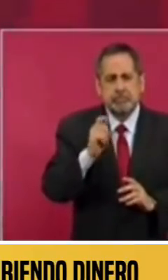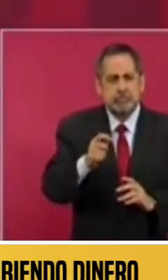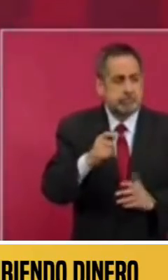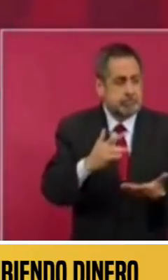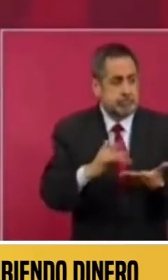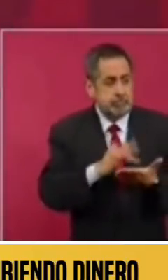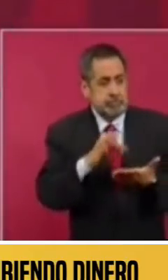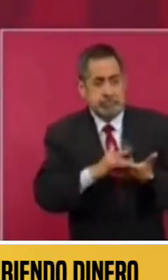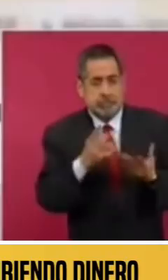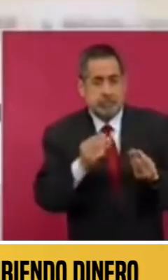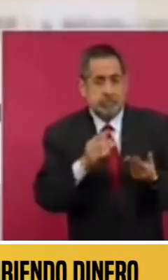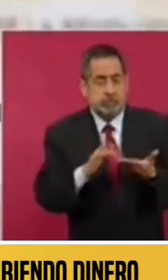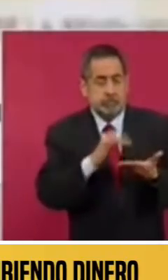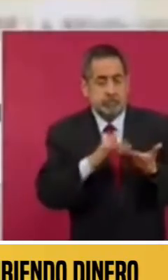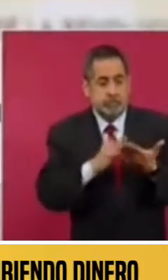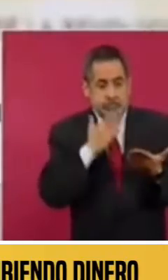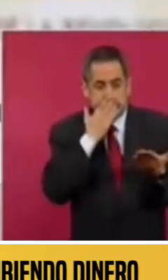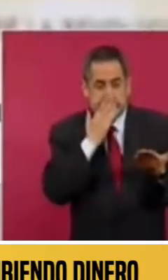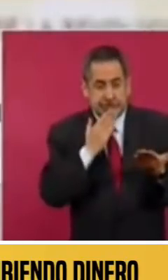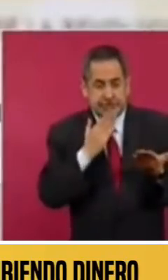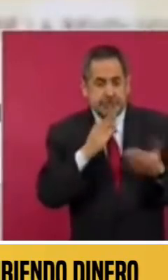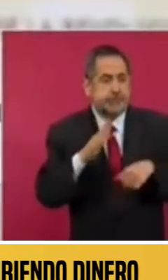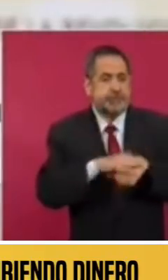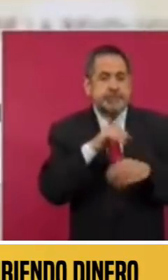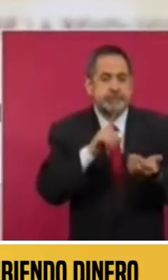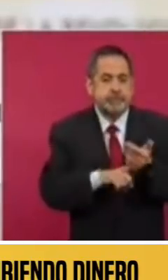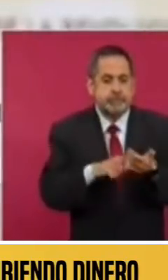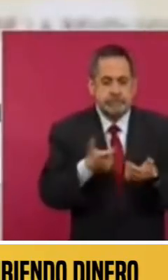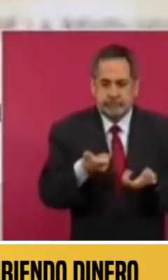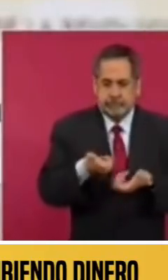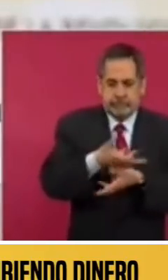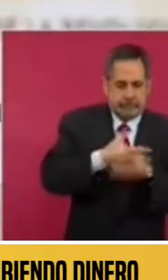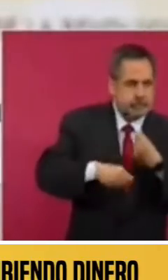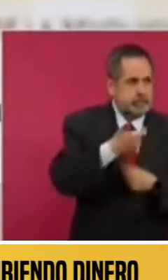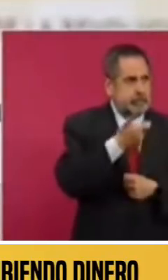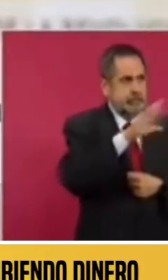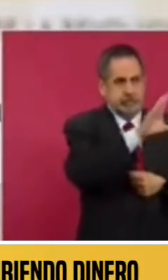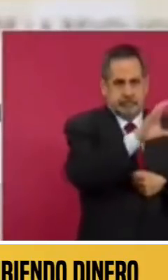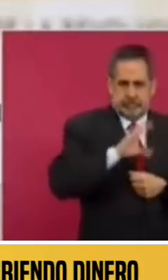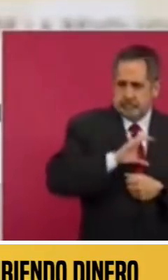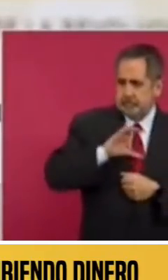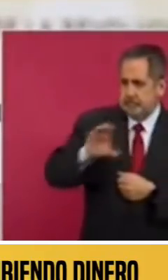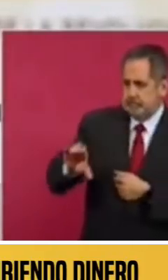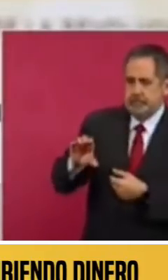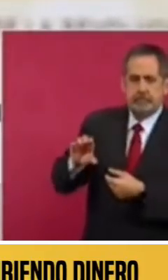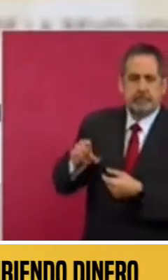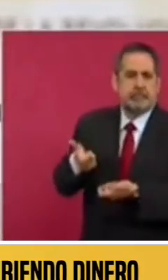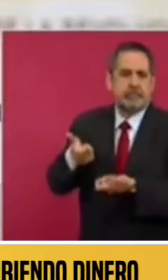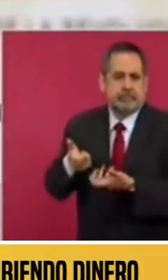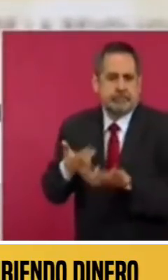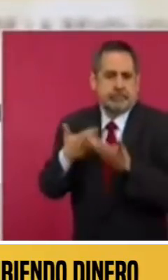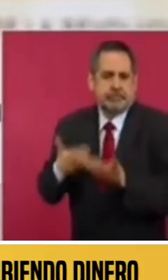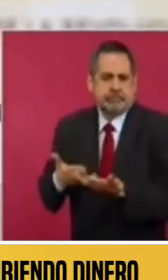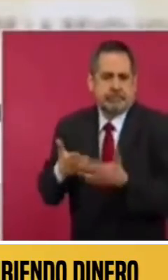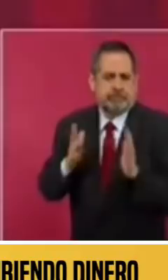nos apoya a nosotros porque entran ingresos entran ingresos